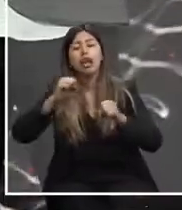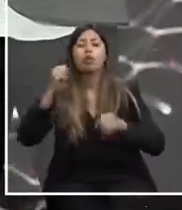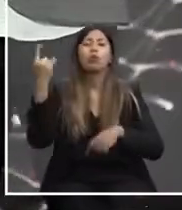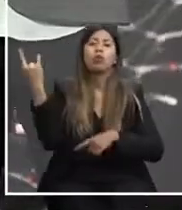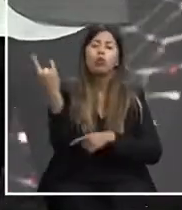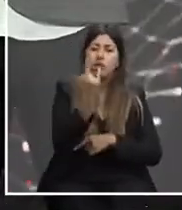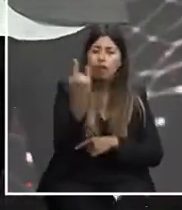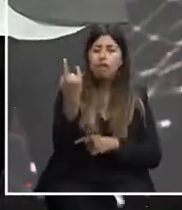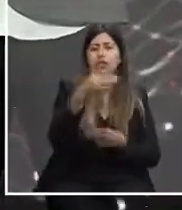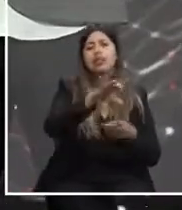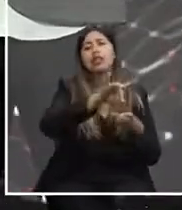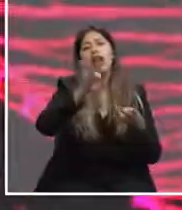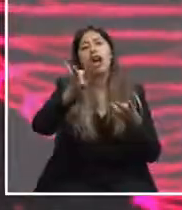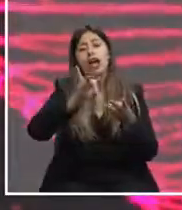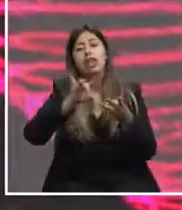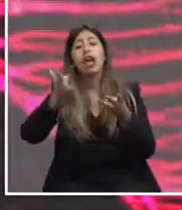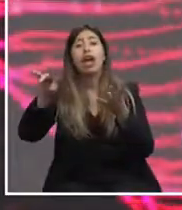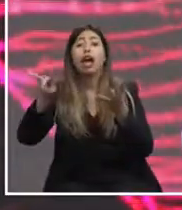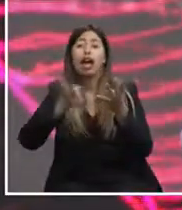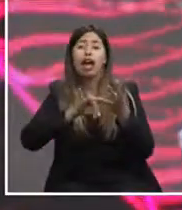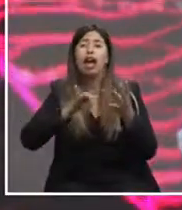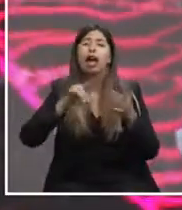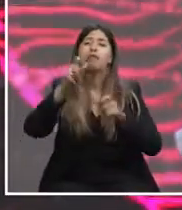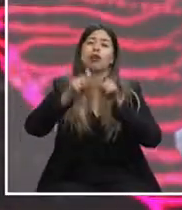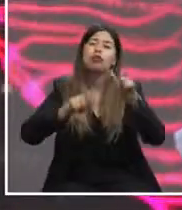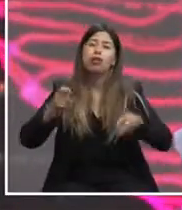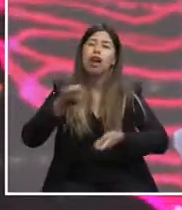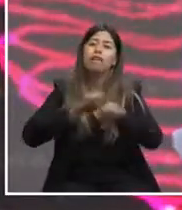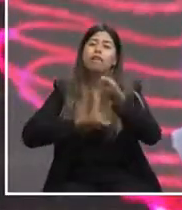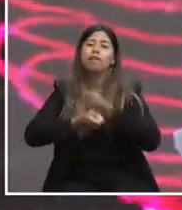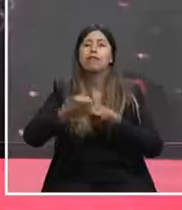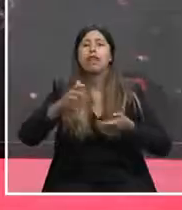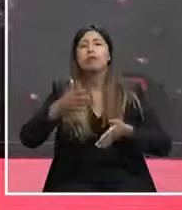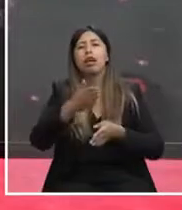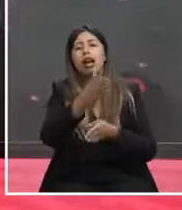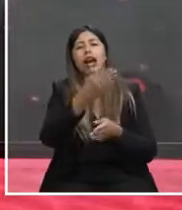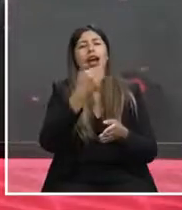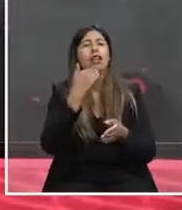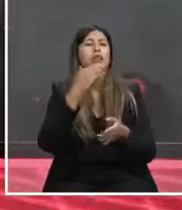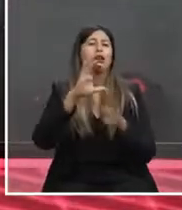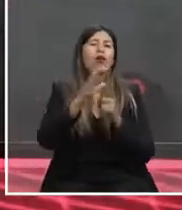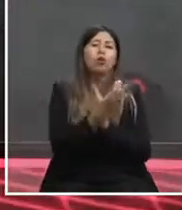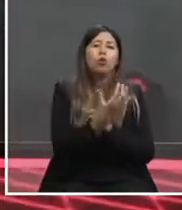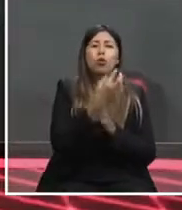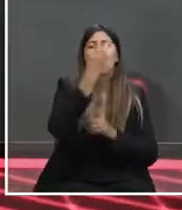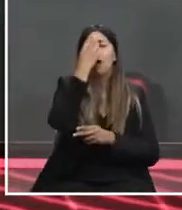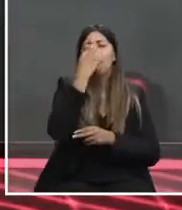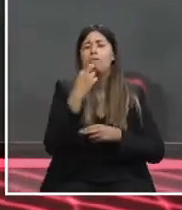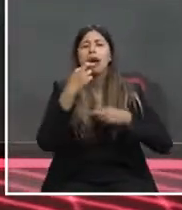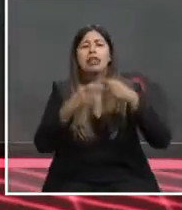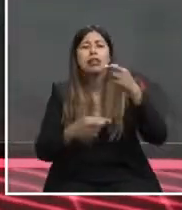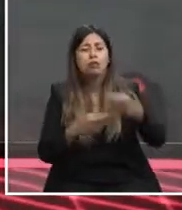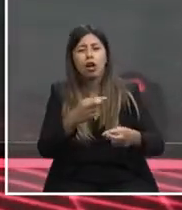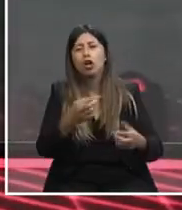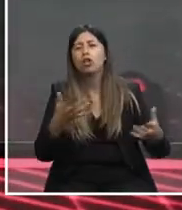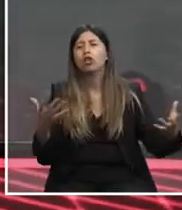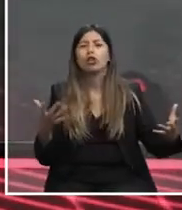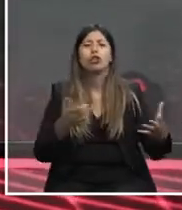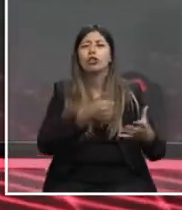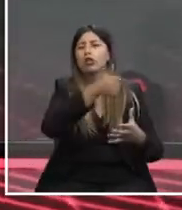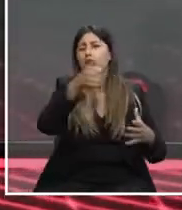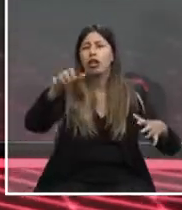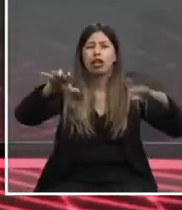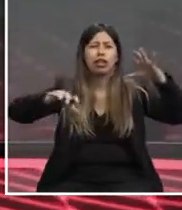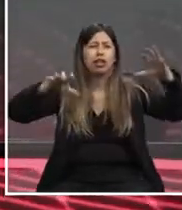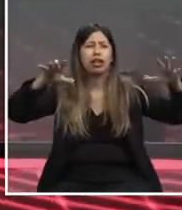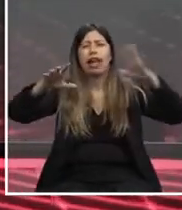los que venden pescado, a los de la cultura, a los del patrimonio, a los de las ferias, a todos, de los cerros.